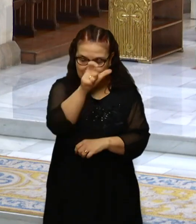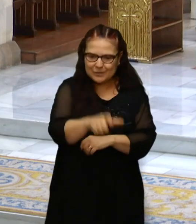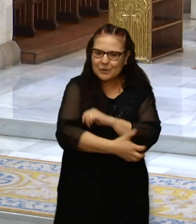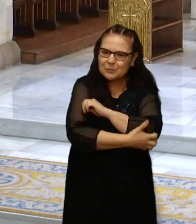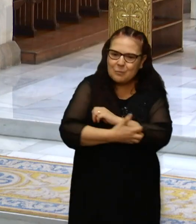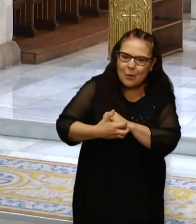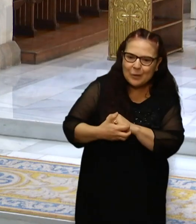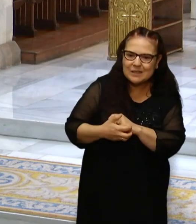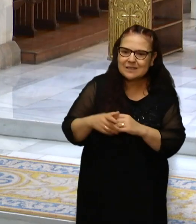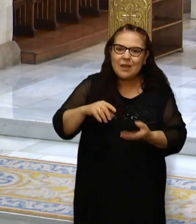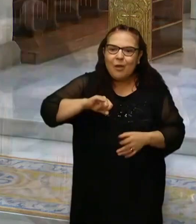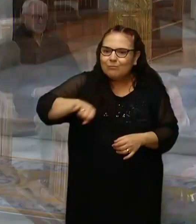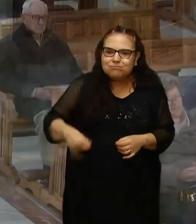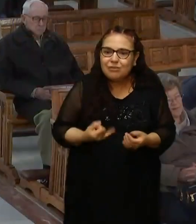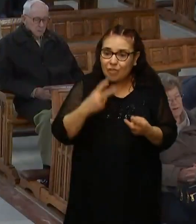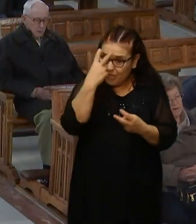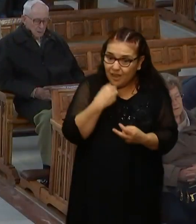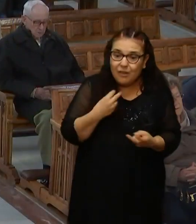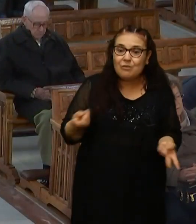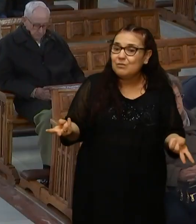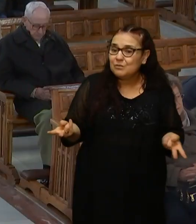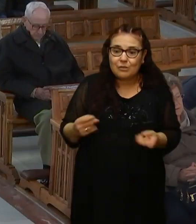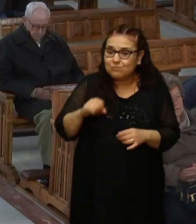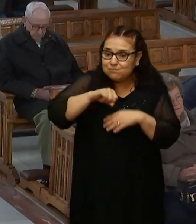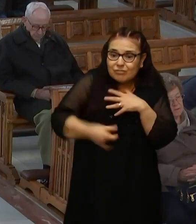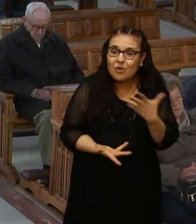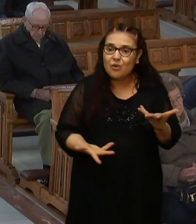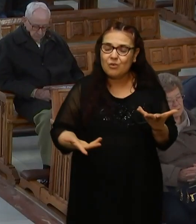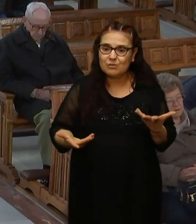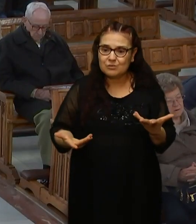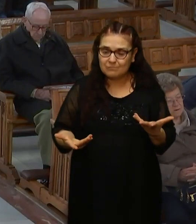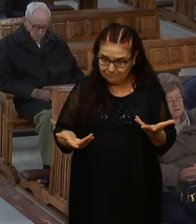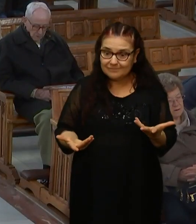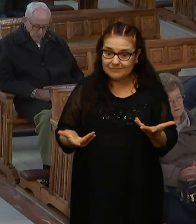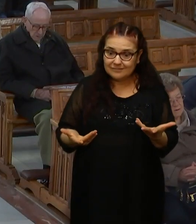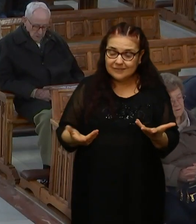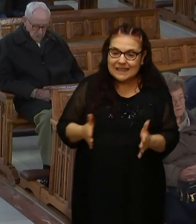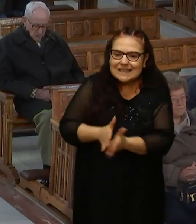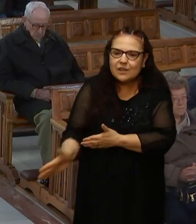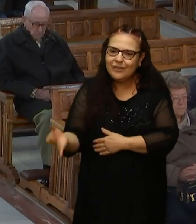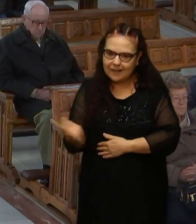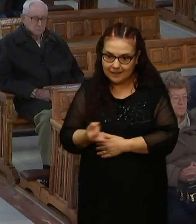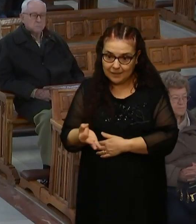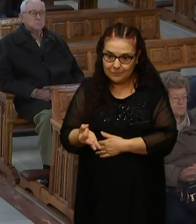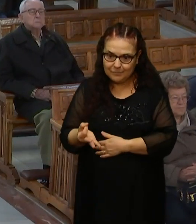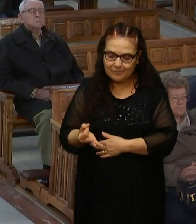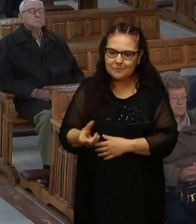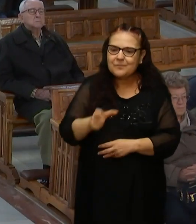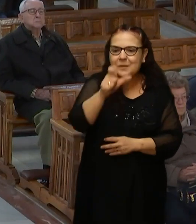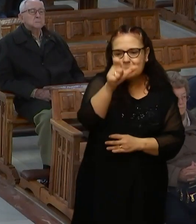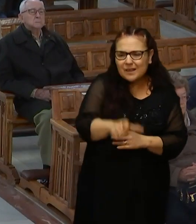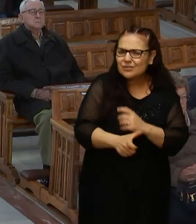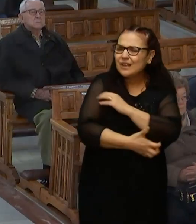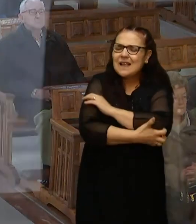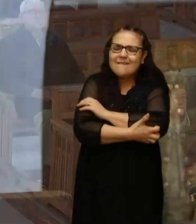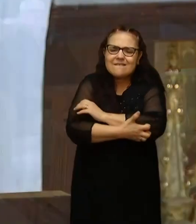pobres, los lisiados, los ciegos, los cojos. es decir, aquellos que son verdaderamente